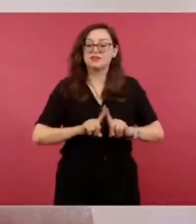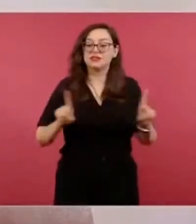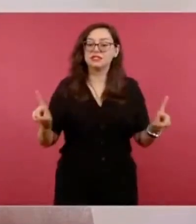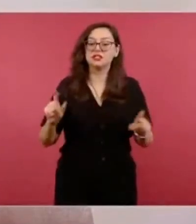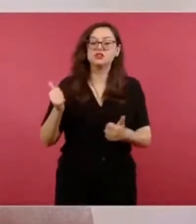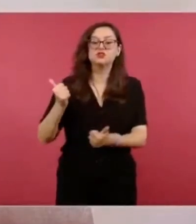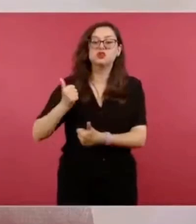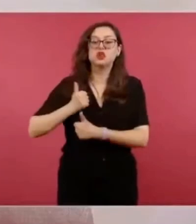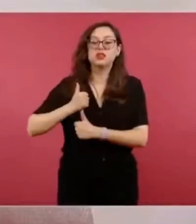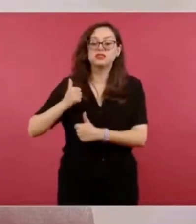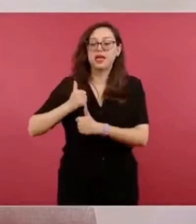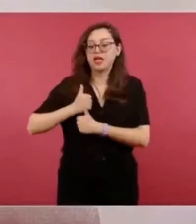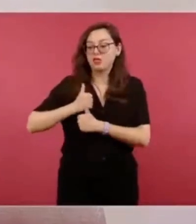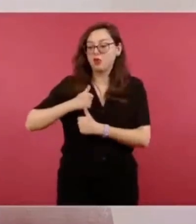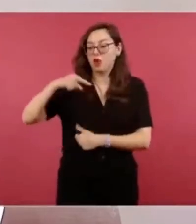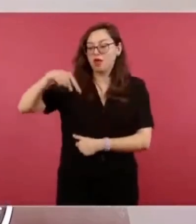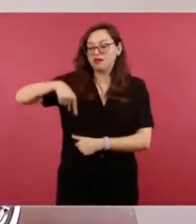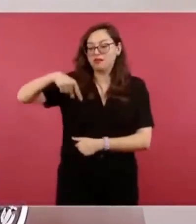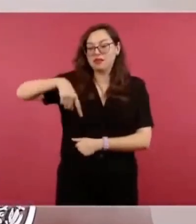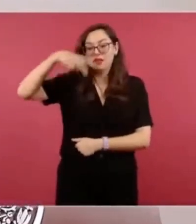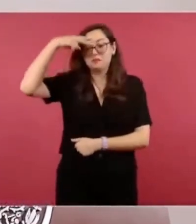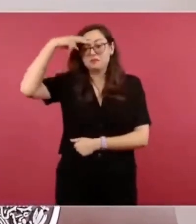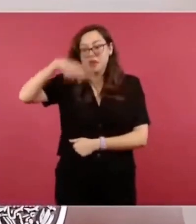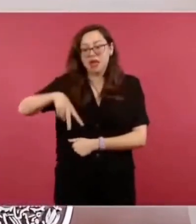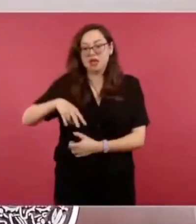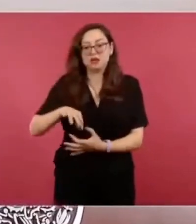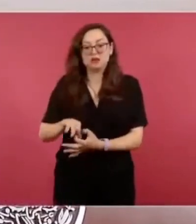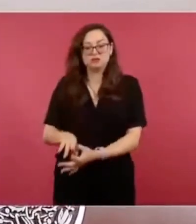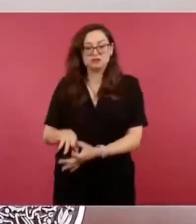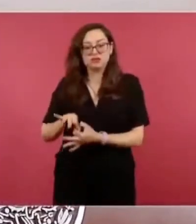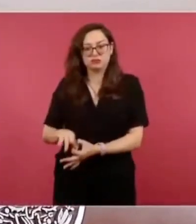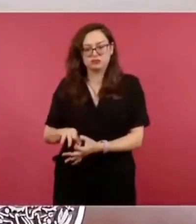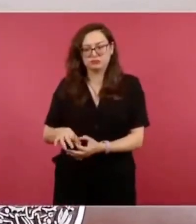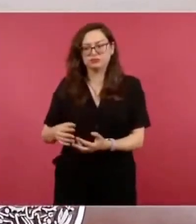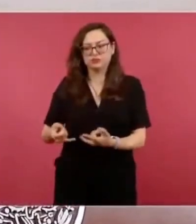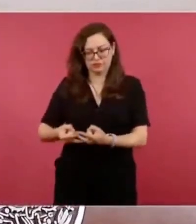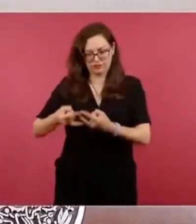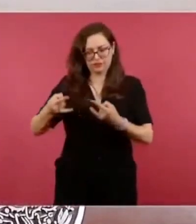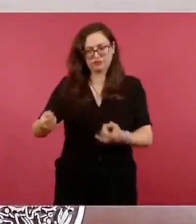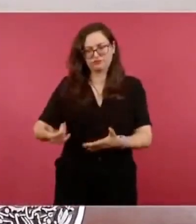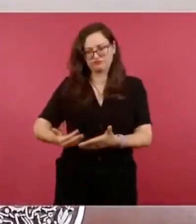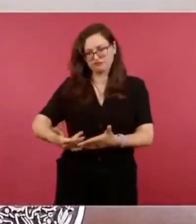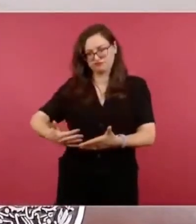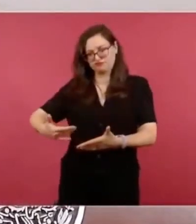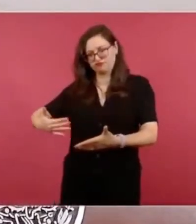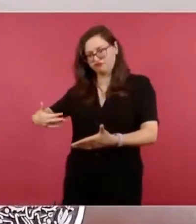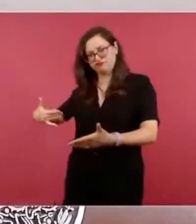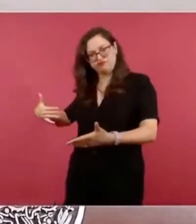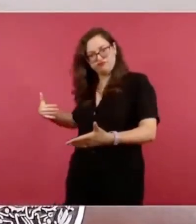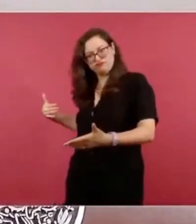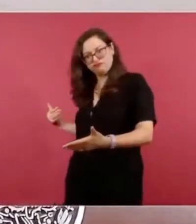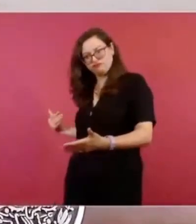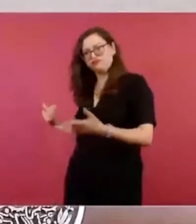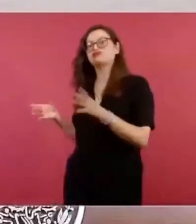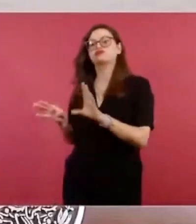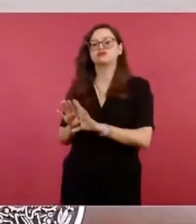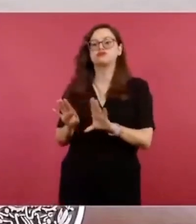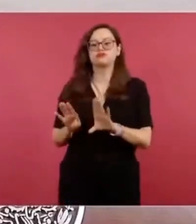darle seguimiento a la historia del ejército mexicano. han tenido